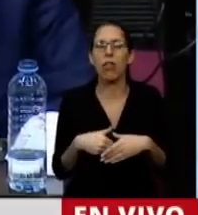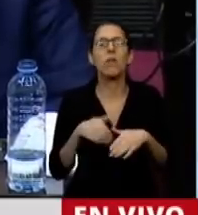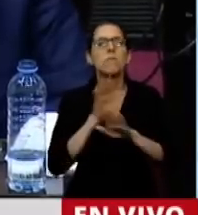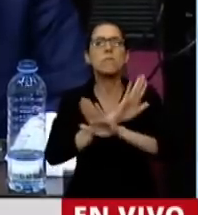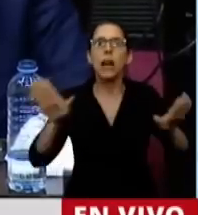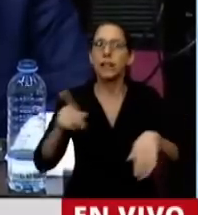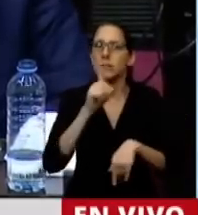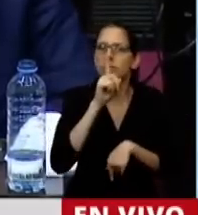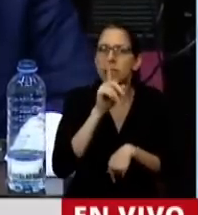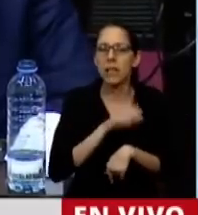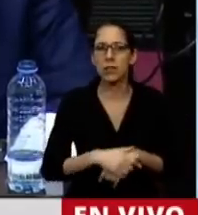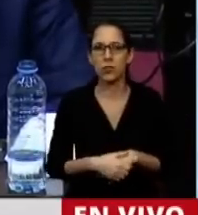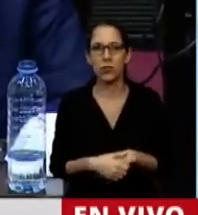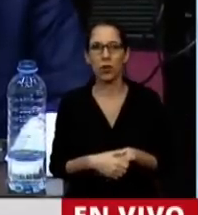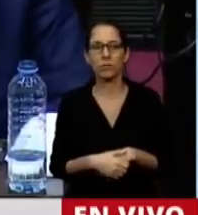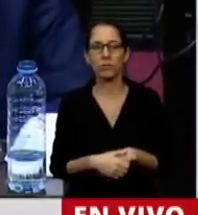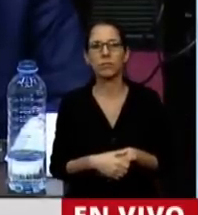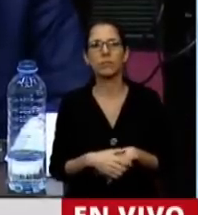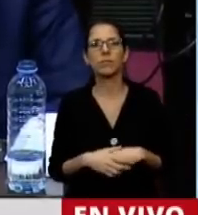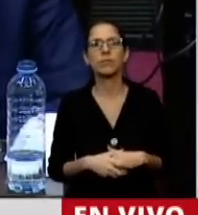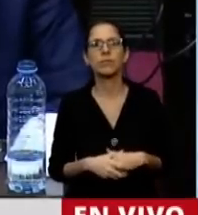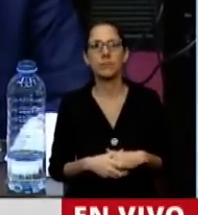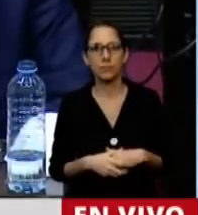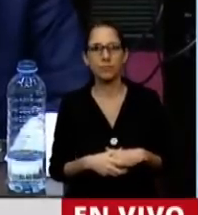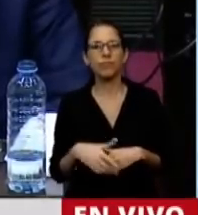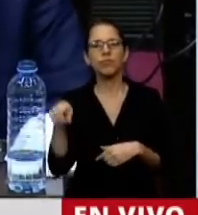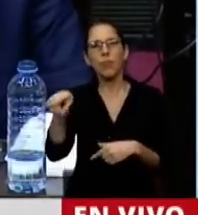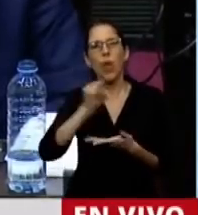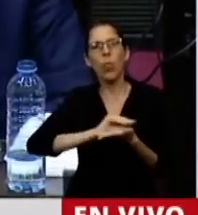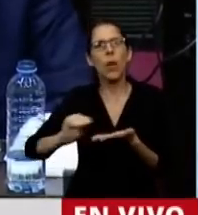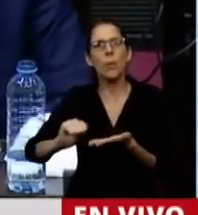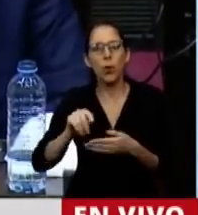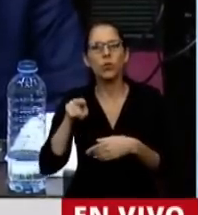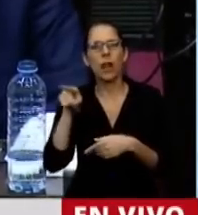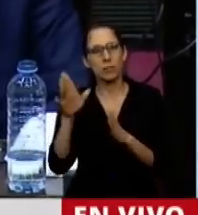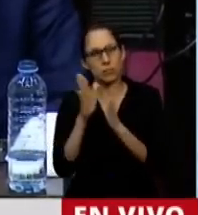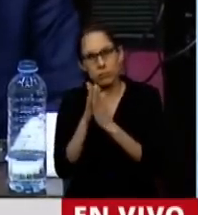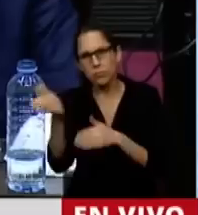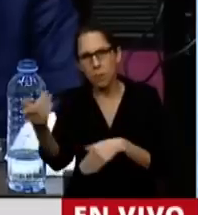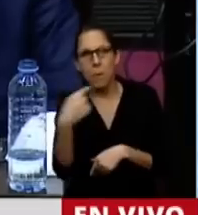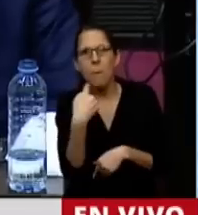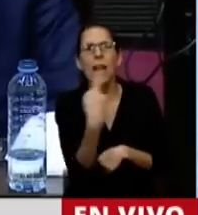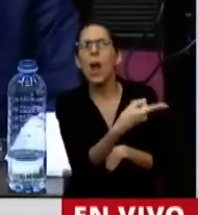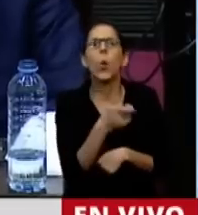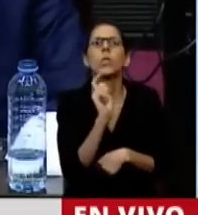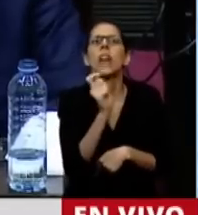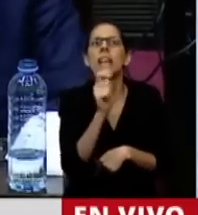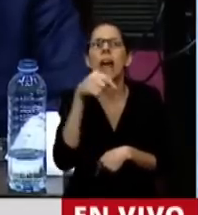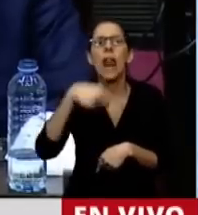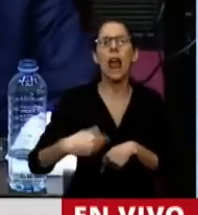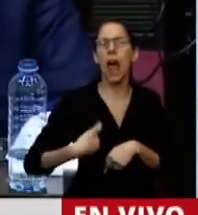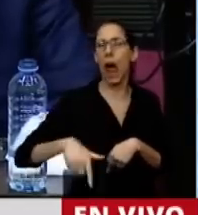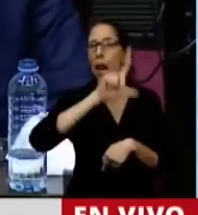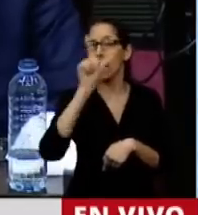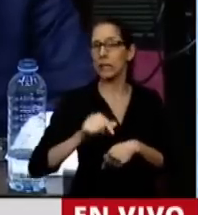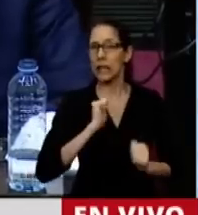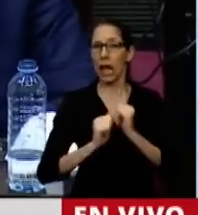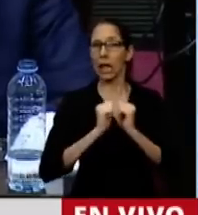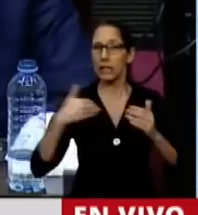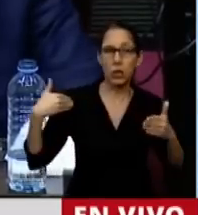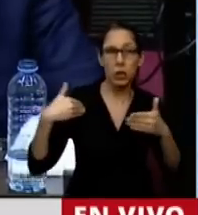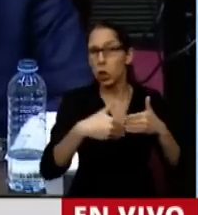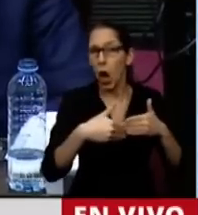favor. Muchachos, usted, diputado, pregunte, por favor, a ver quién tiene en la historia argentina el récord